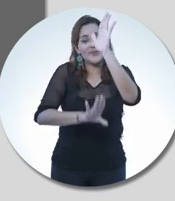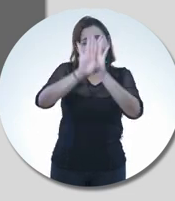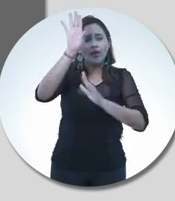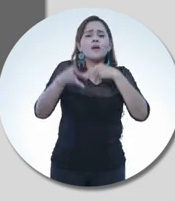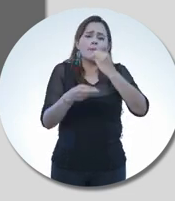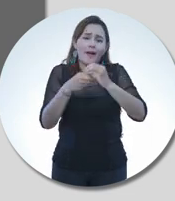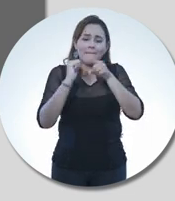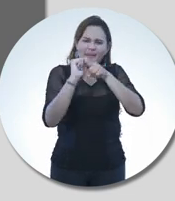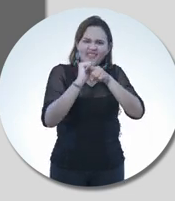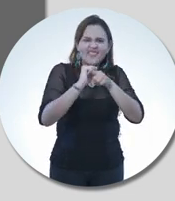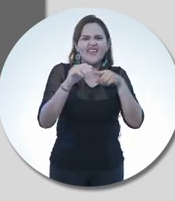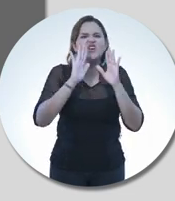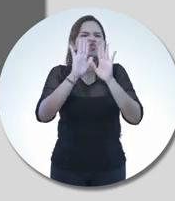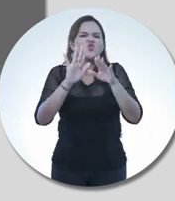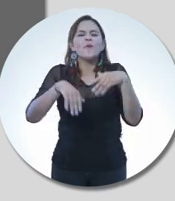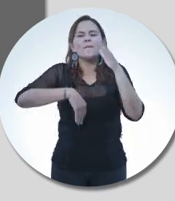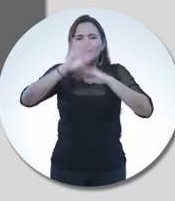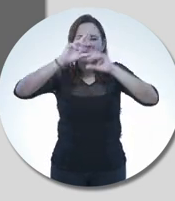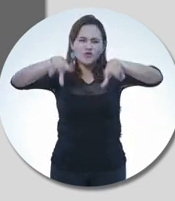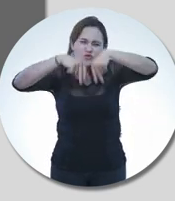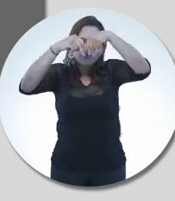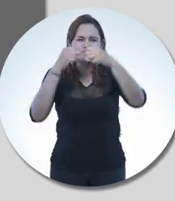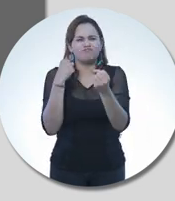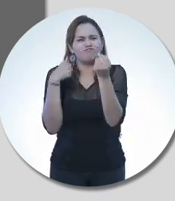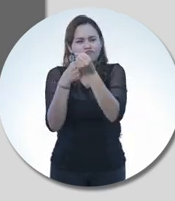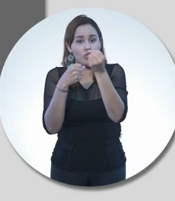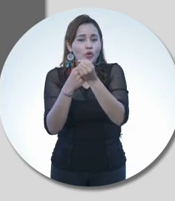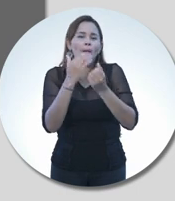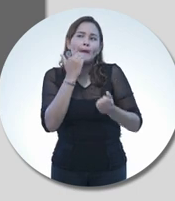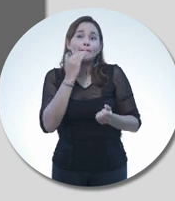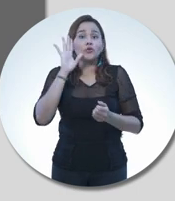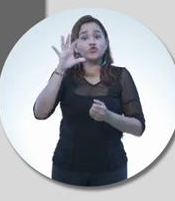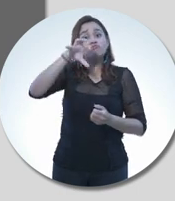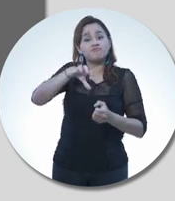alto impacto social como el consultorio jurídico y el centro de conciliación